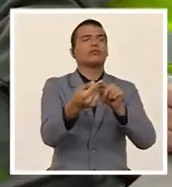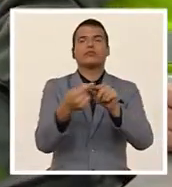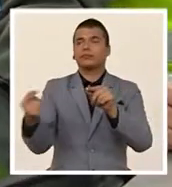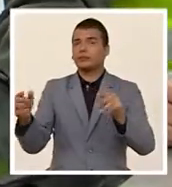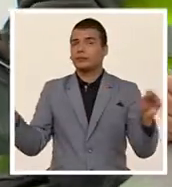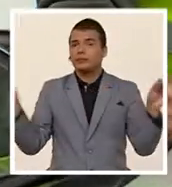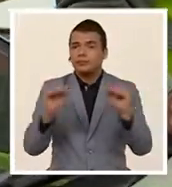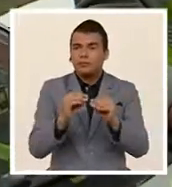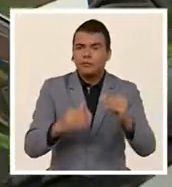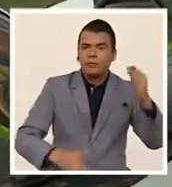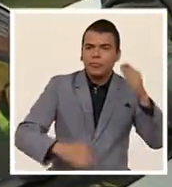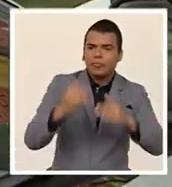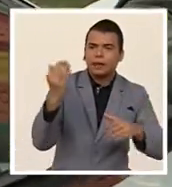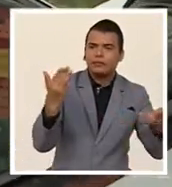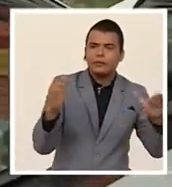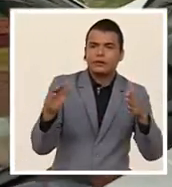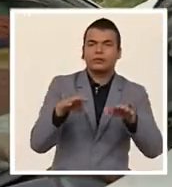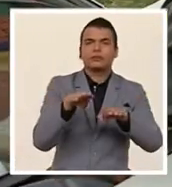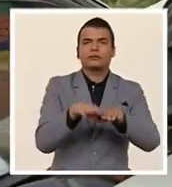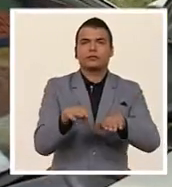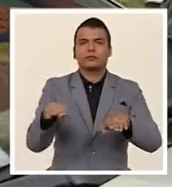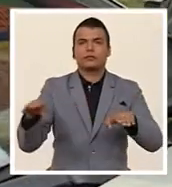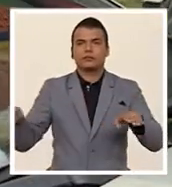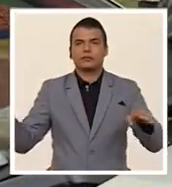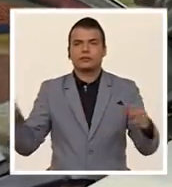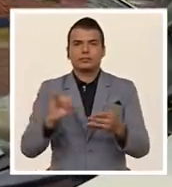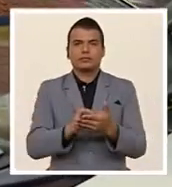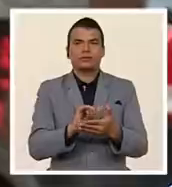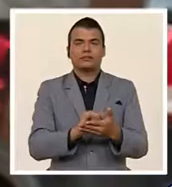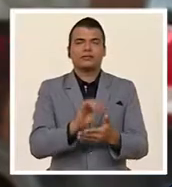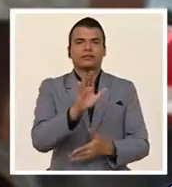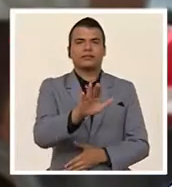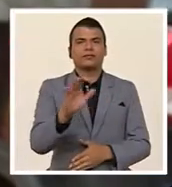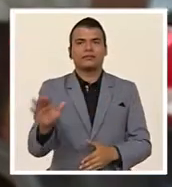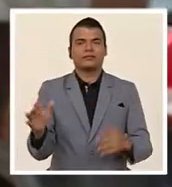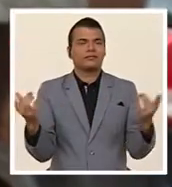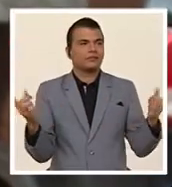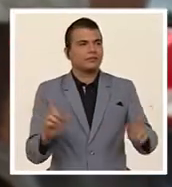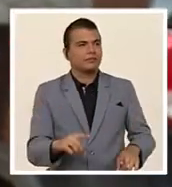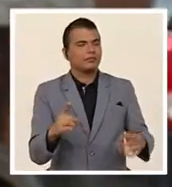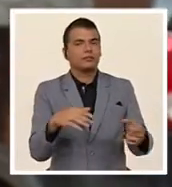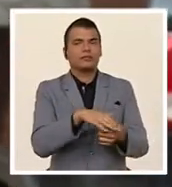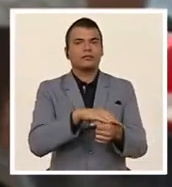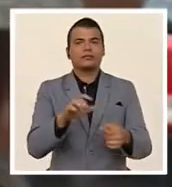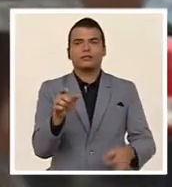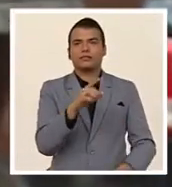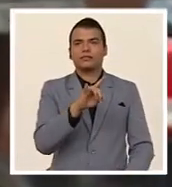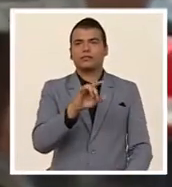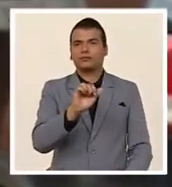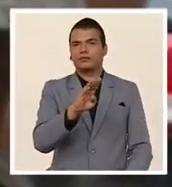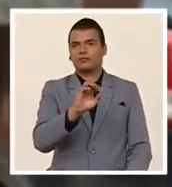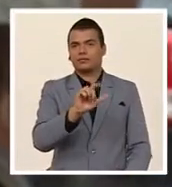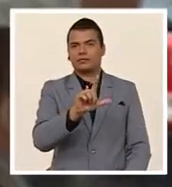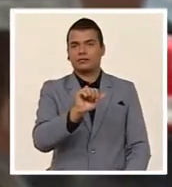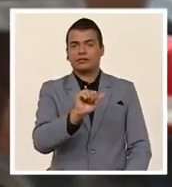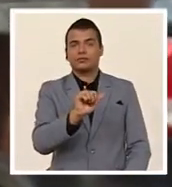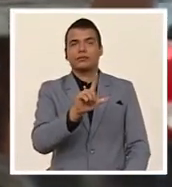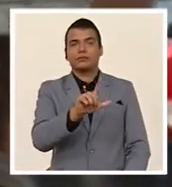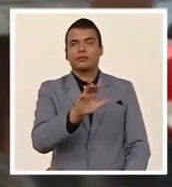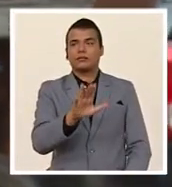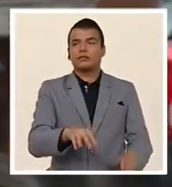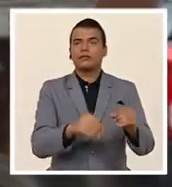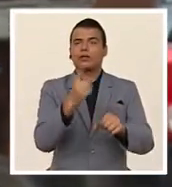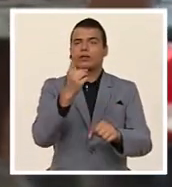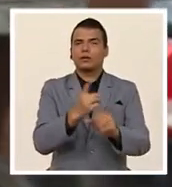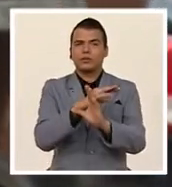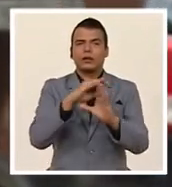también se activa un plan parqueaderos donde es ubicado posteriormente en el sector de el guabal aproximadamente 1 y media